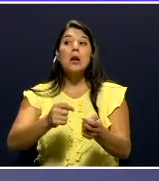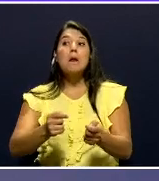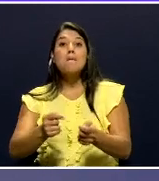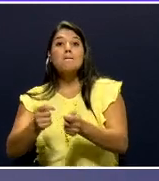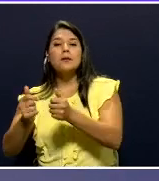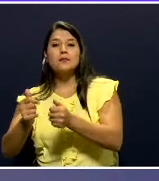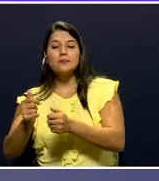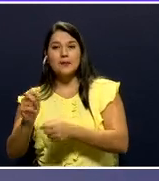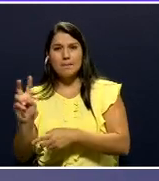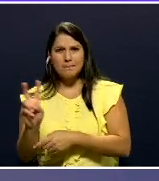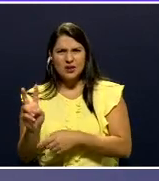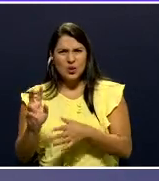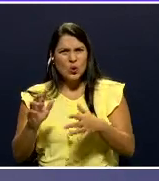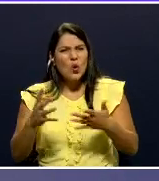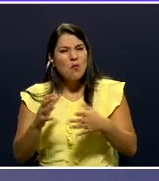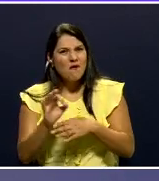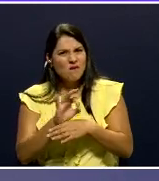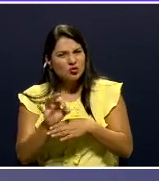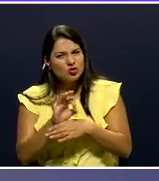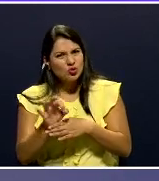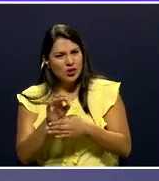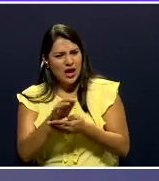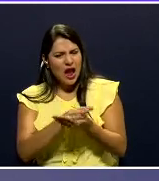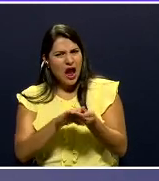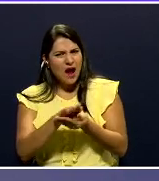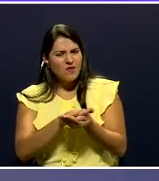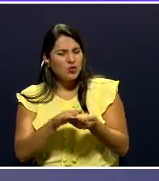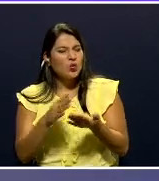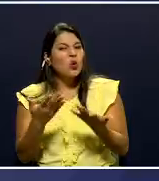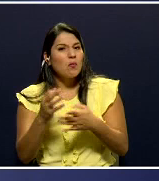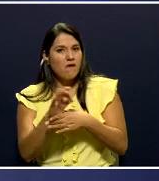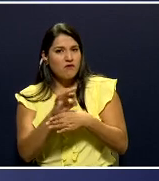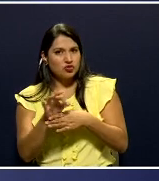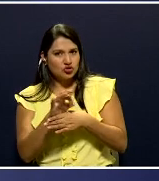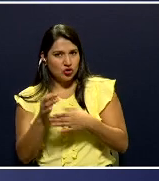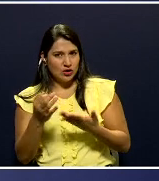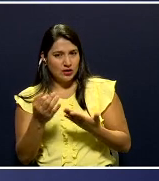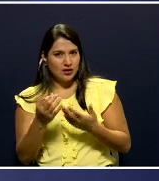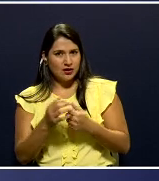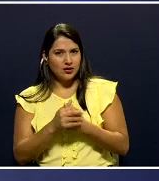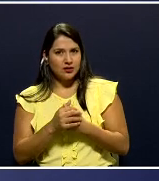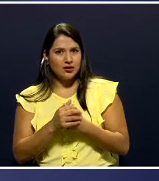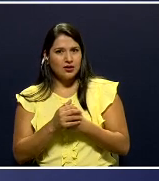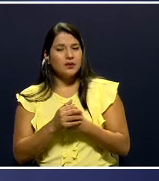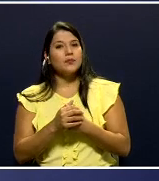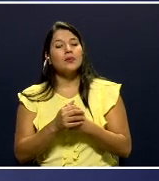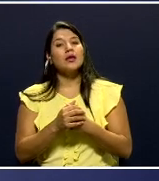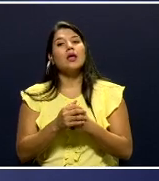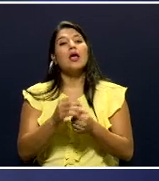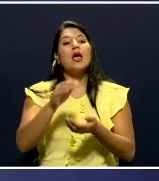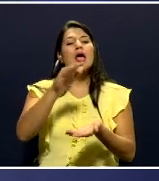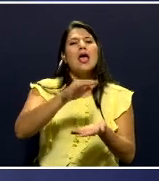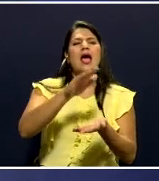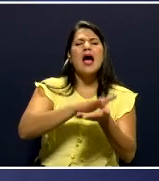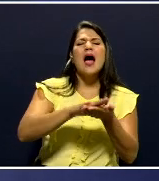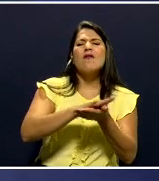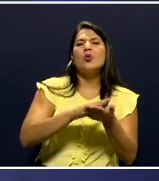virus. ¿Cómo es eso? ¿Qué es lo que, cómo actúa el jabón común, el jabón usual con los